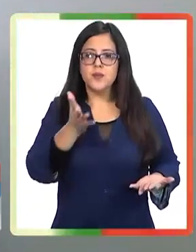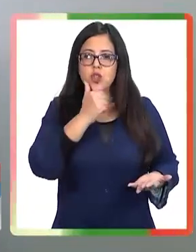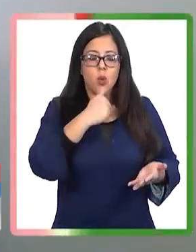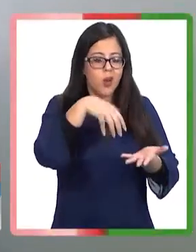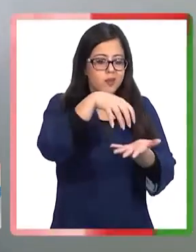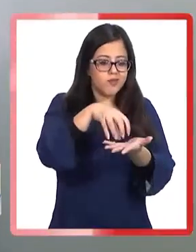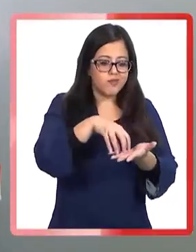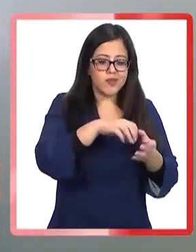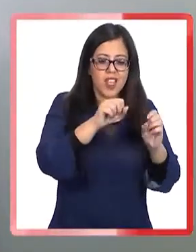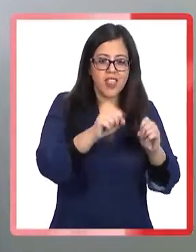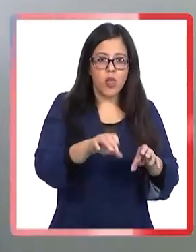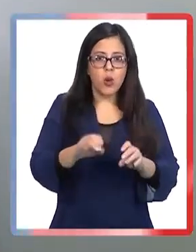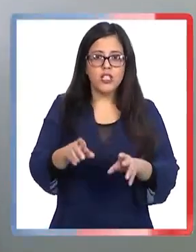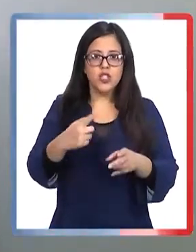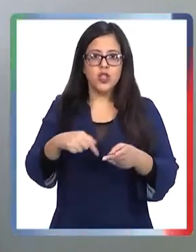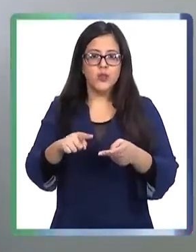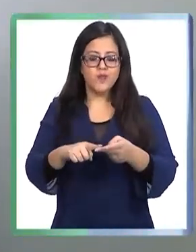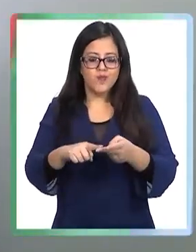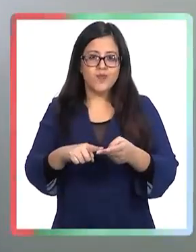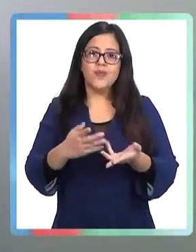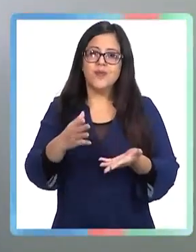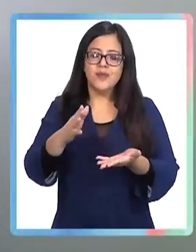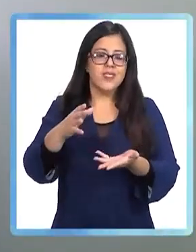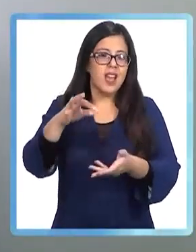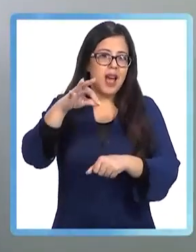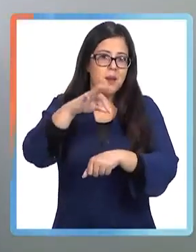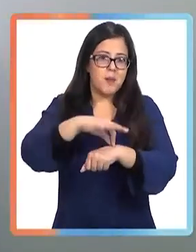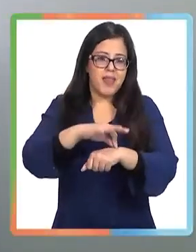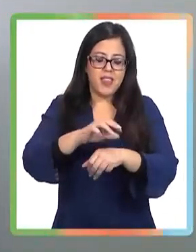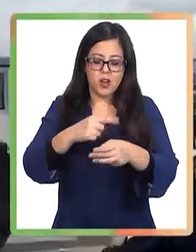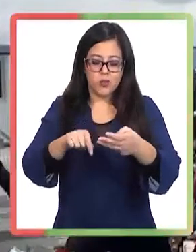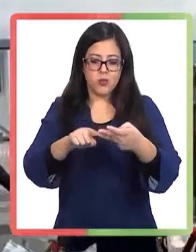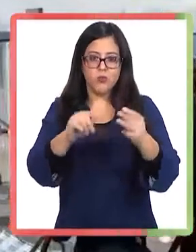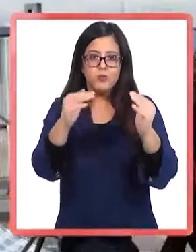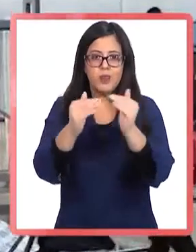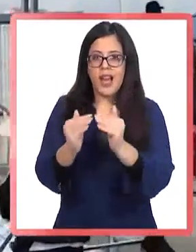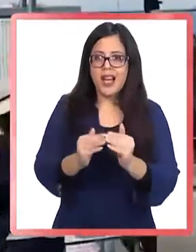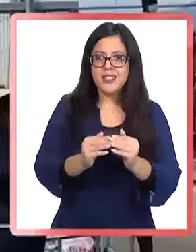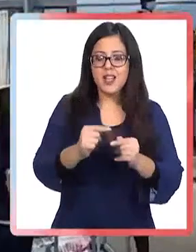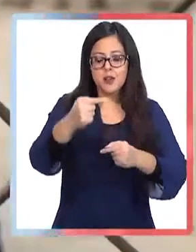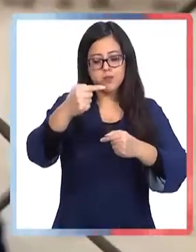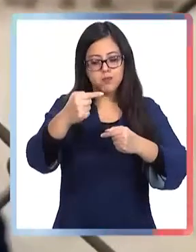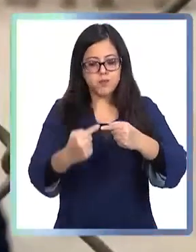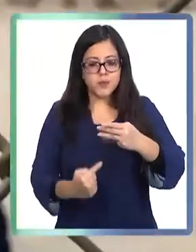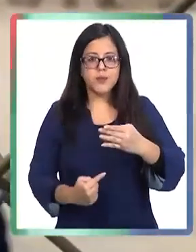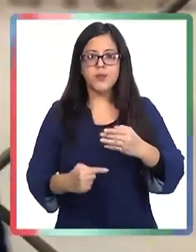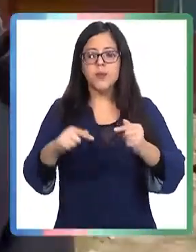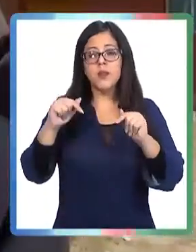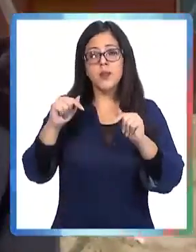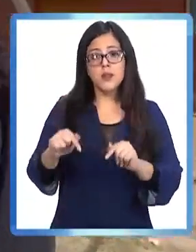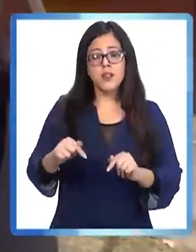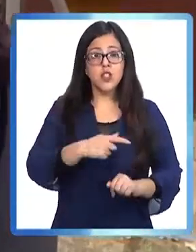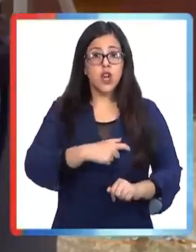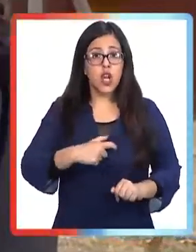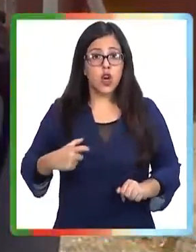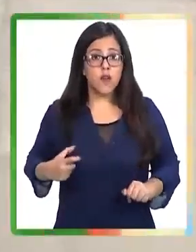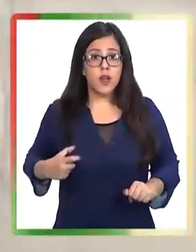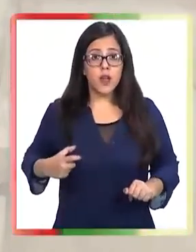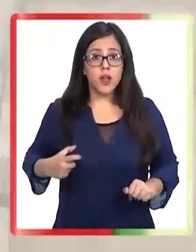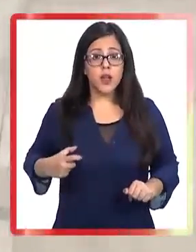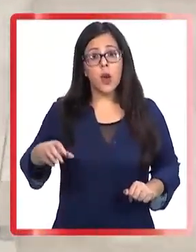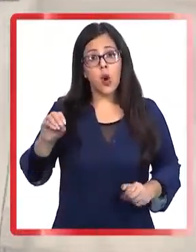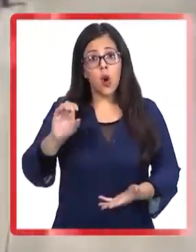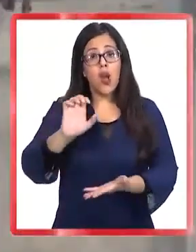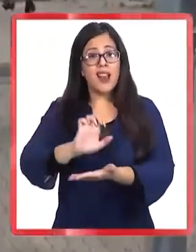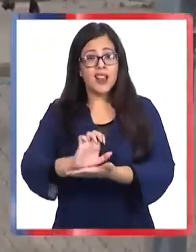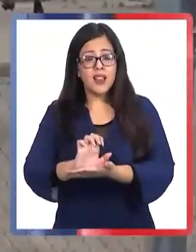centros educacionales, de asistencia médica, de habitación, etcétera. Y eso el gobierno no ha sido,